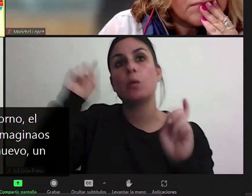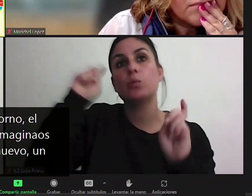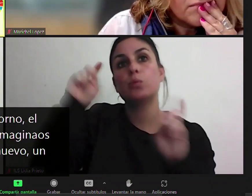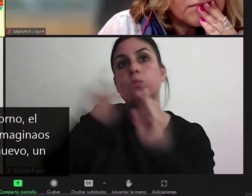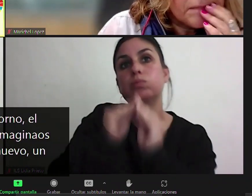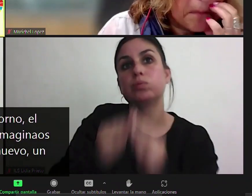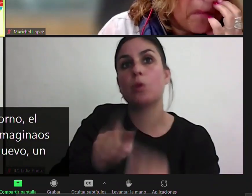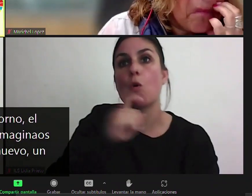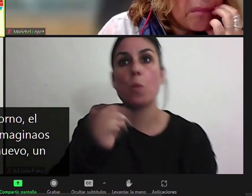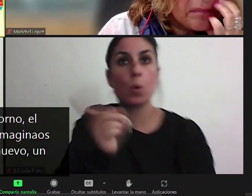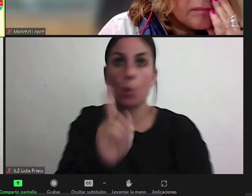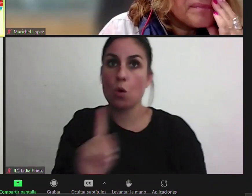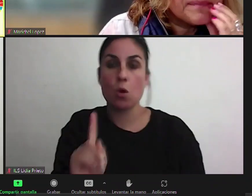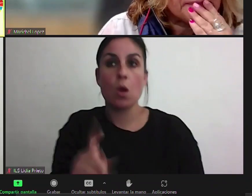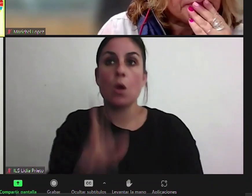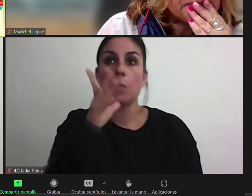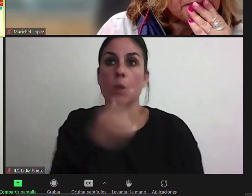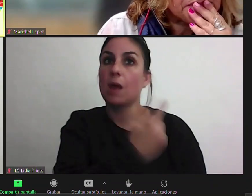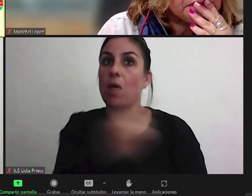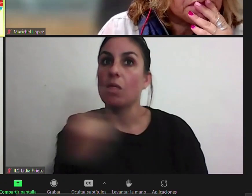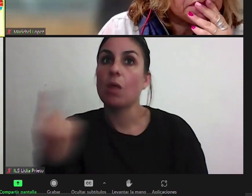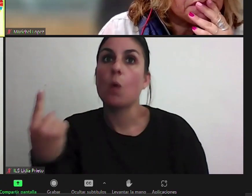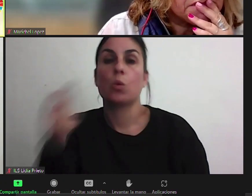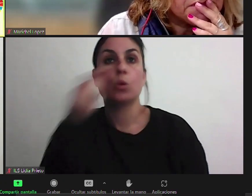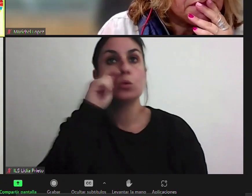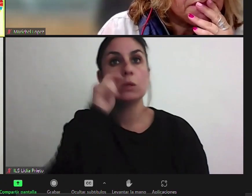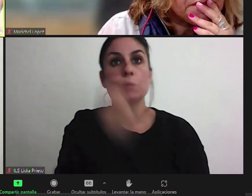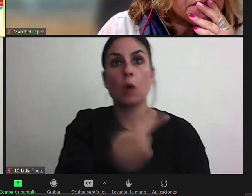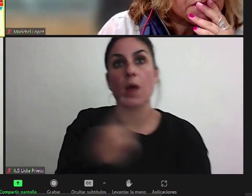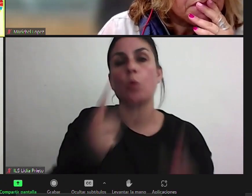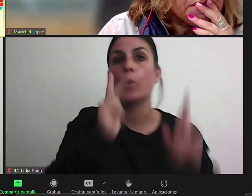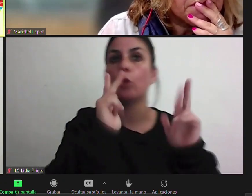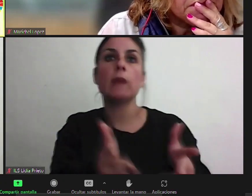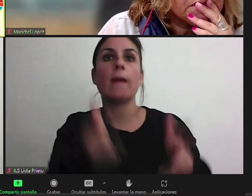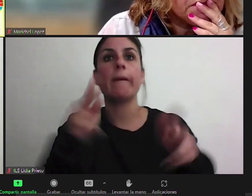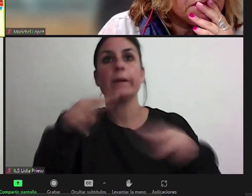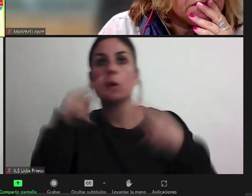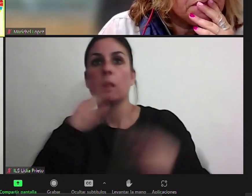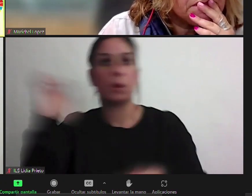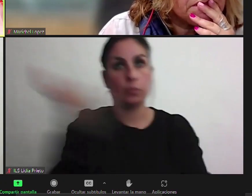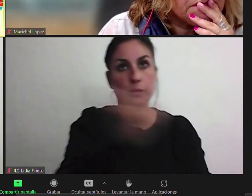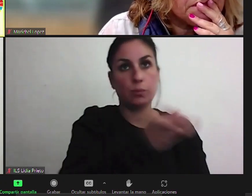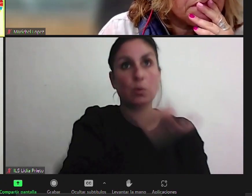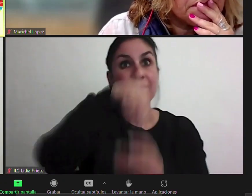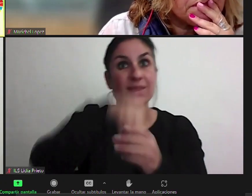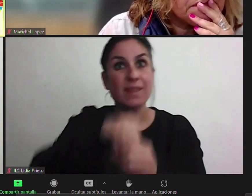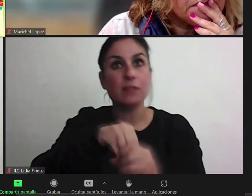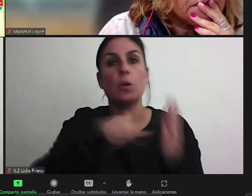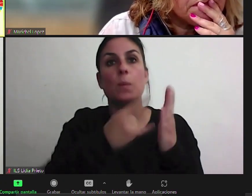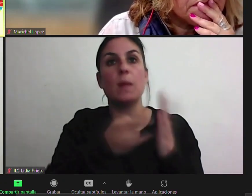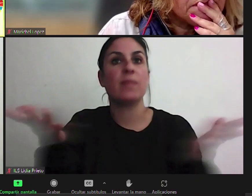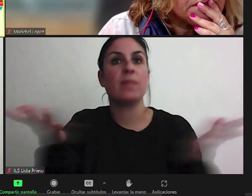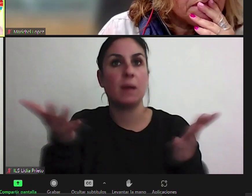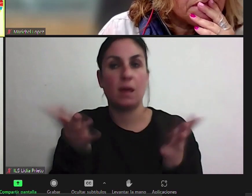lo tiene que realizar cada establecimiento de ámbito turístico, ¿no? El hotel correspondiente lo tiene que tener, lógicamente, pero dentro de ese plan de